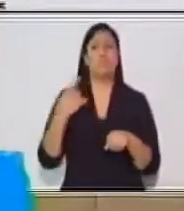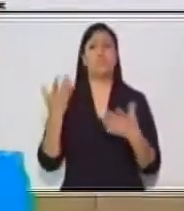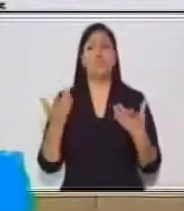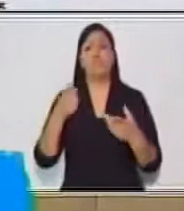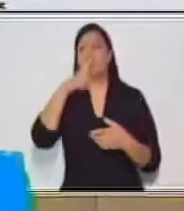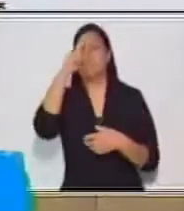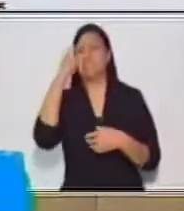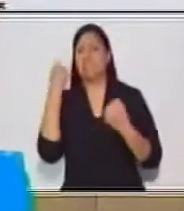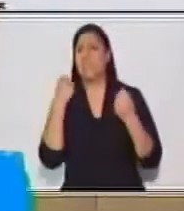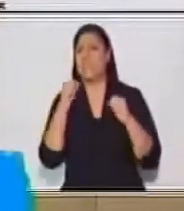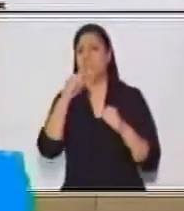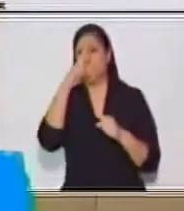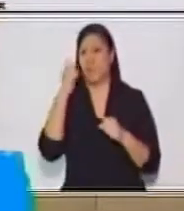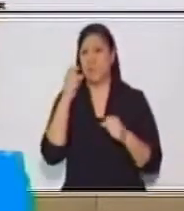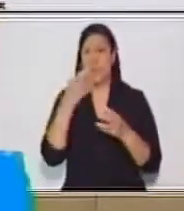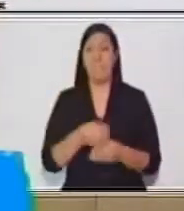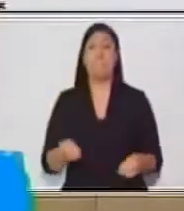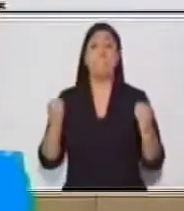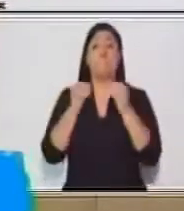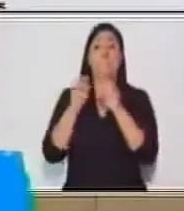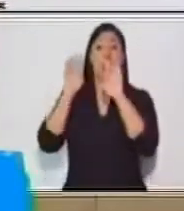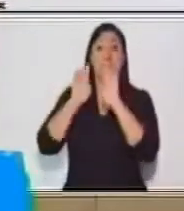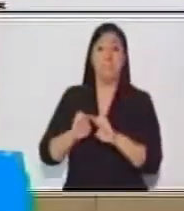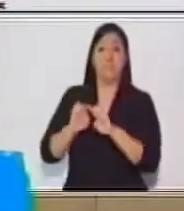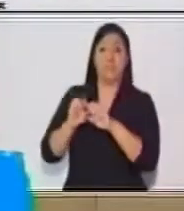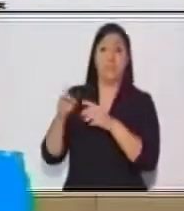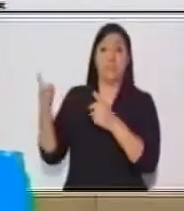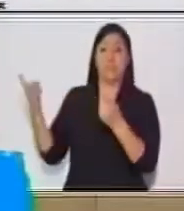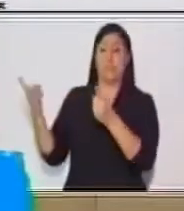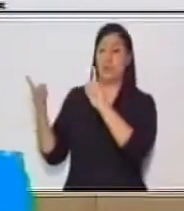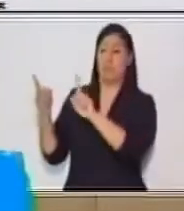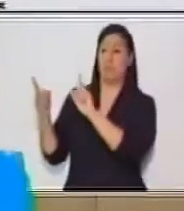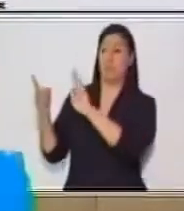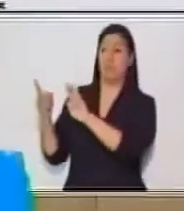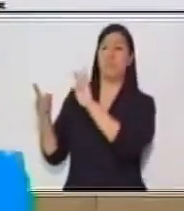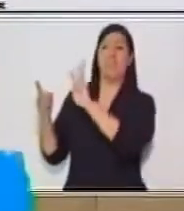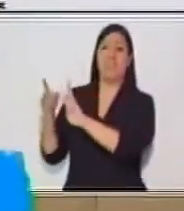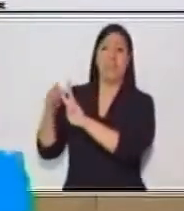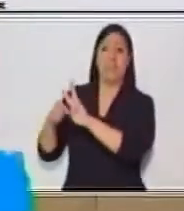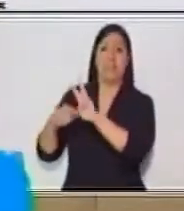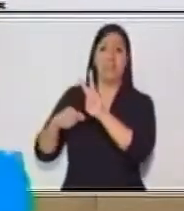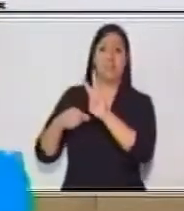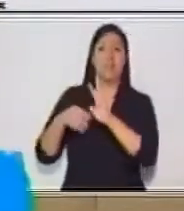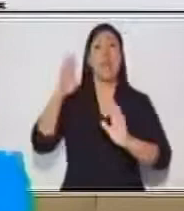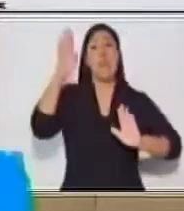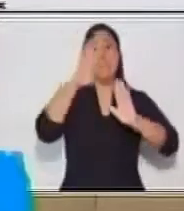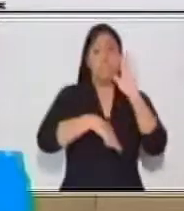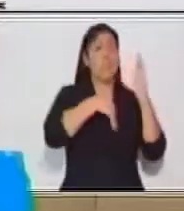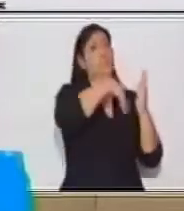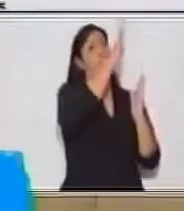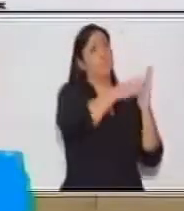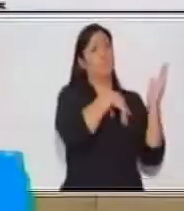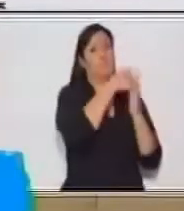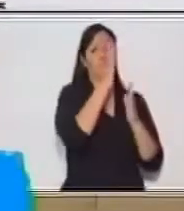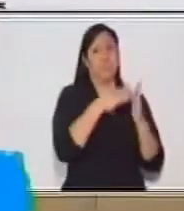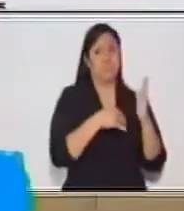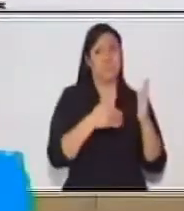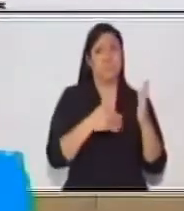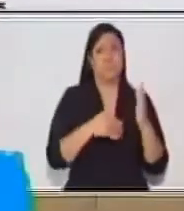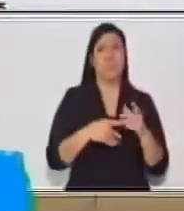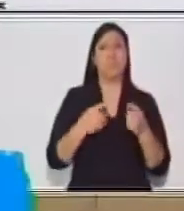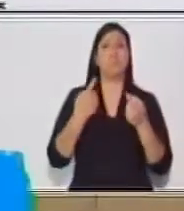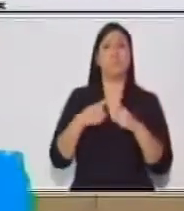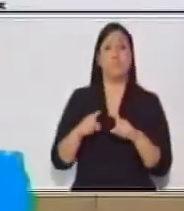Entonces, entre más trabajadores hay, menos tiempo se tarda. Y entre más trabajadores